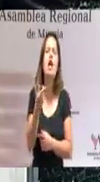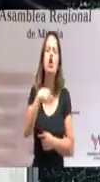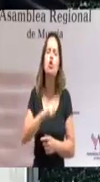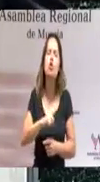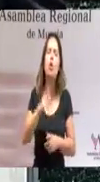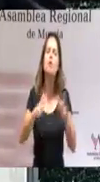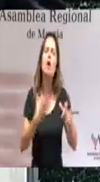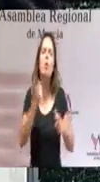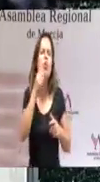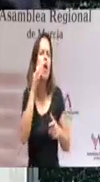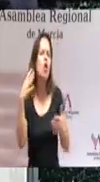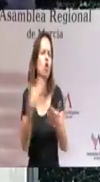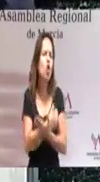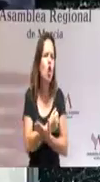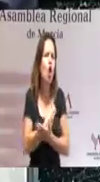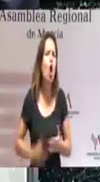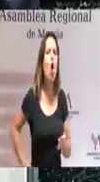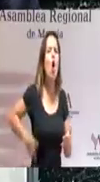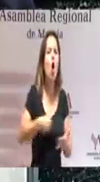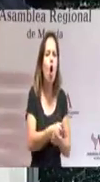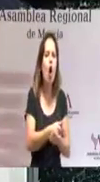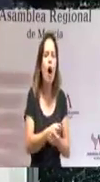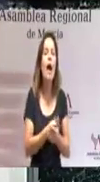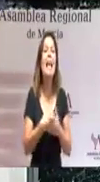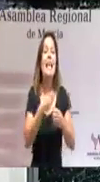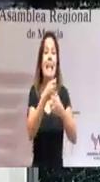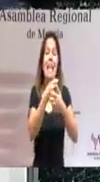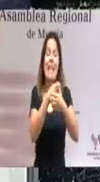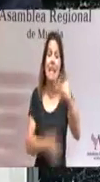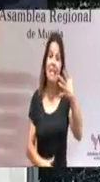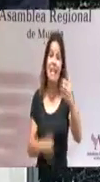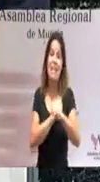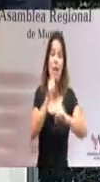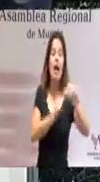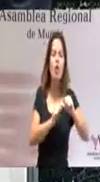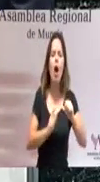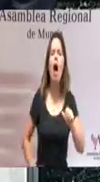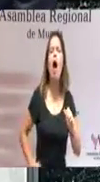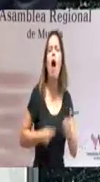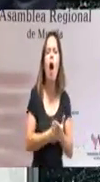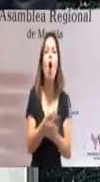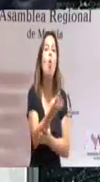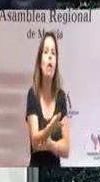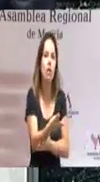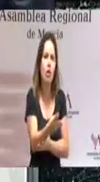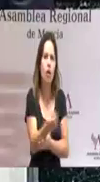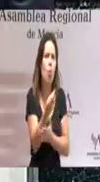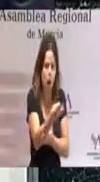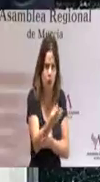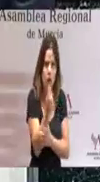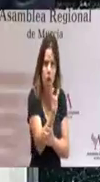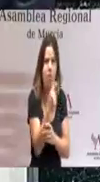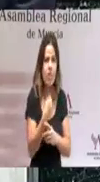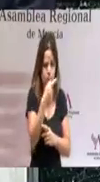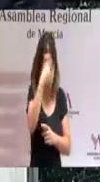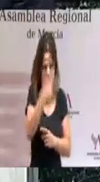cuánto nos cuesta a todos los murcianos, a todas las murcianas, la reducción de las listas de espera quirúrgicas. Díganoslo. Porque usted sabe que